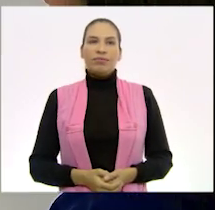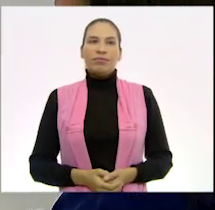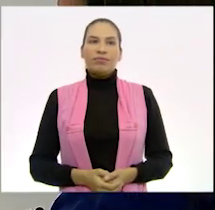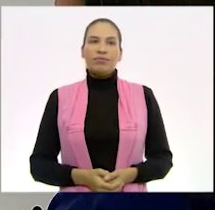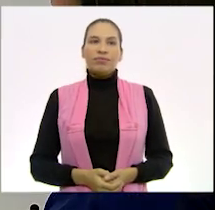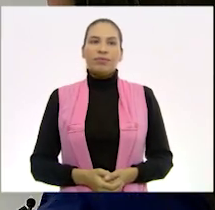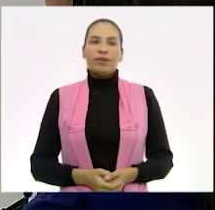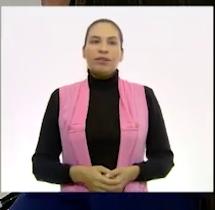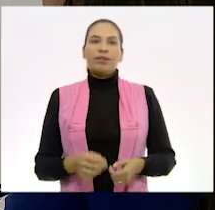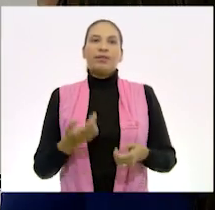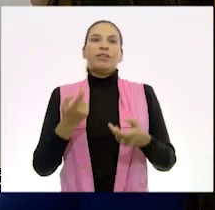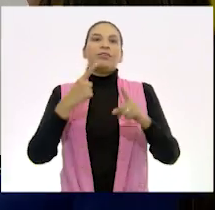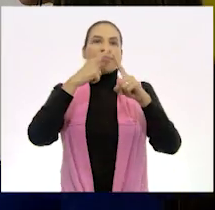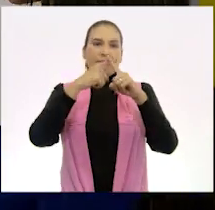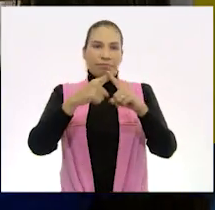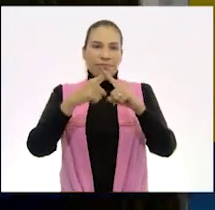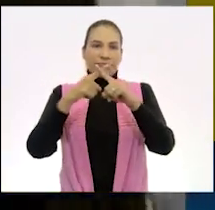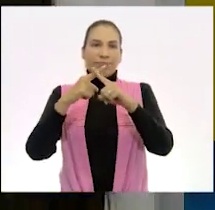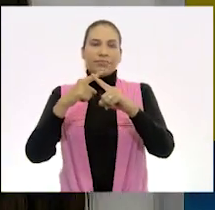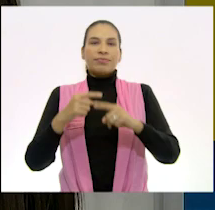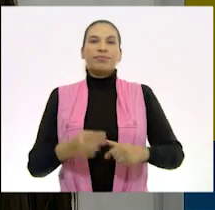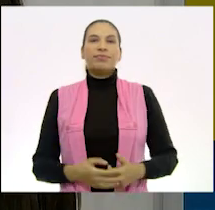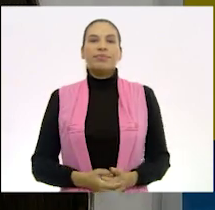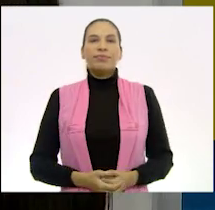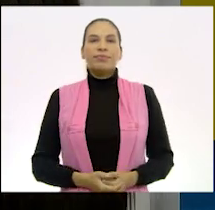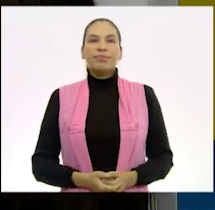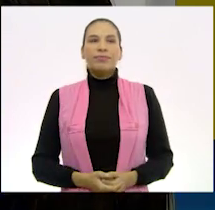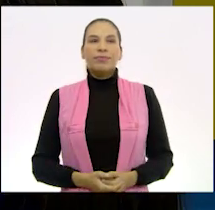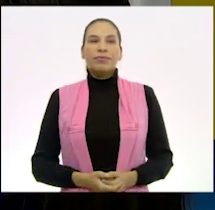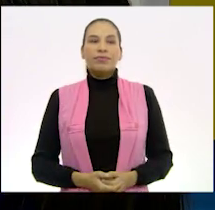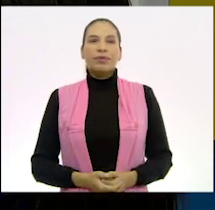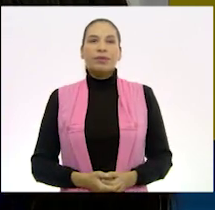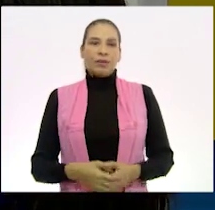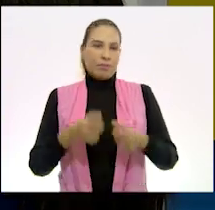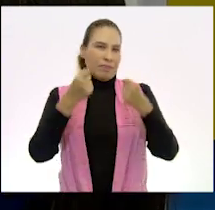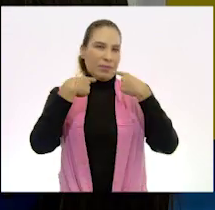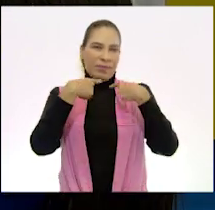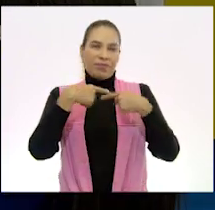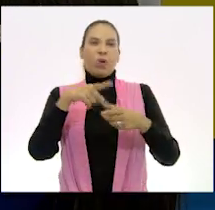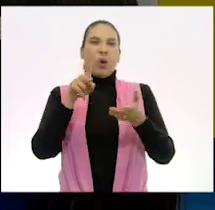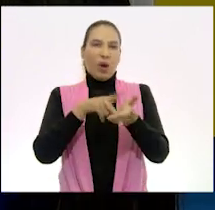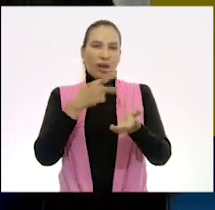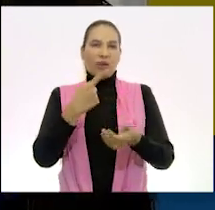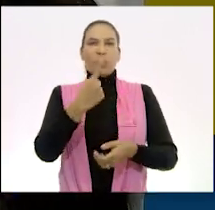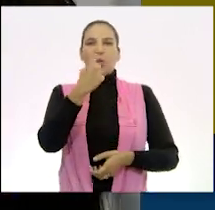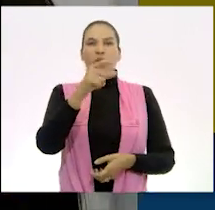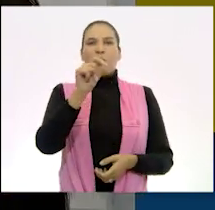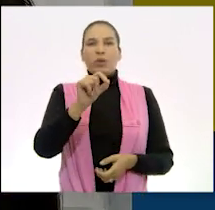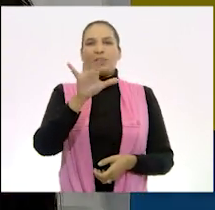Lo vamos a multiplicar, aquí está el rojo, por mi misma estatura,